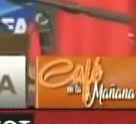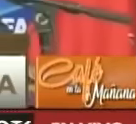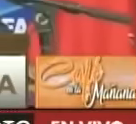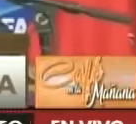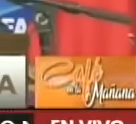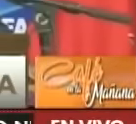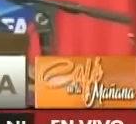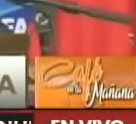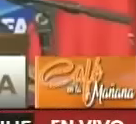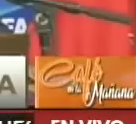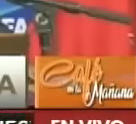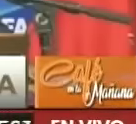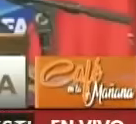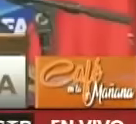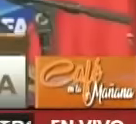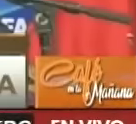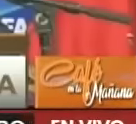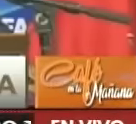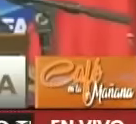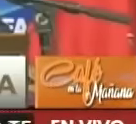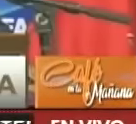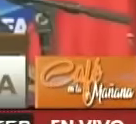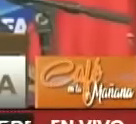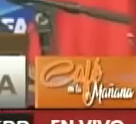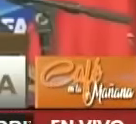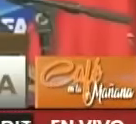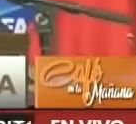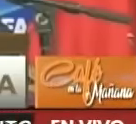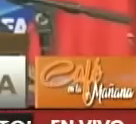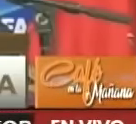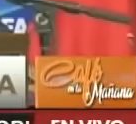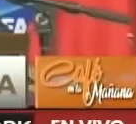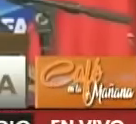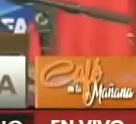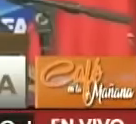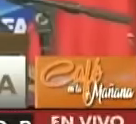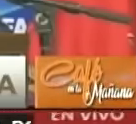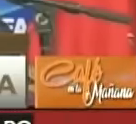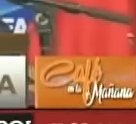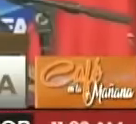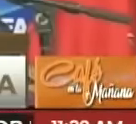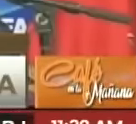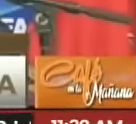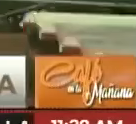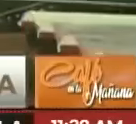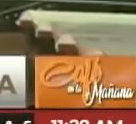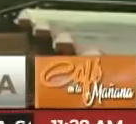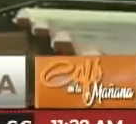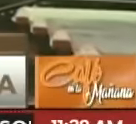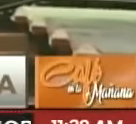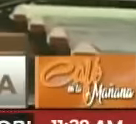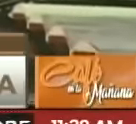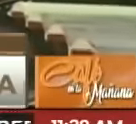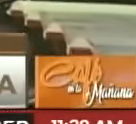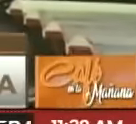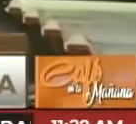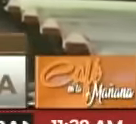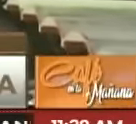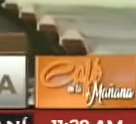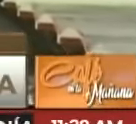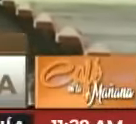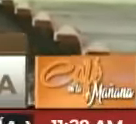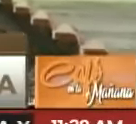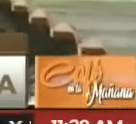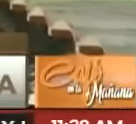nuestra responsabilidad como defensor del pueblo, ahora como fiscal general de la República, siempre dentro de lo